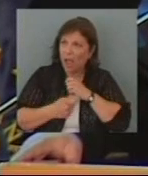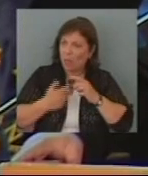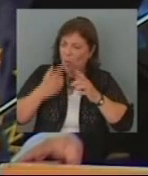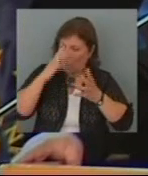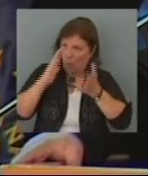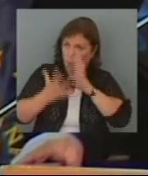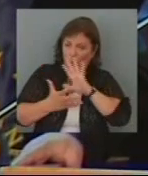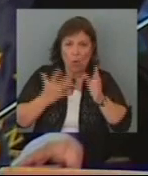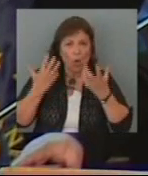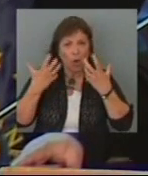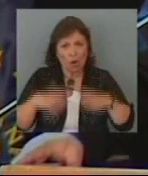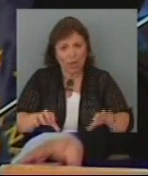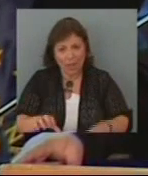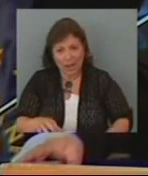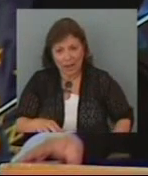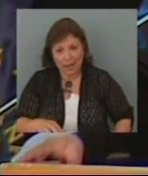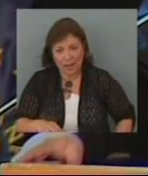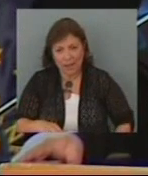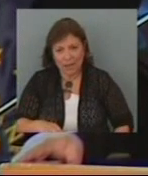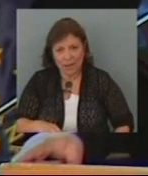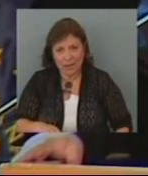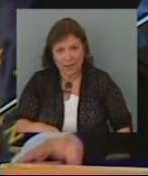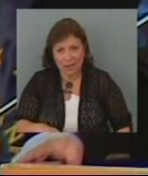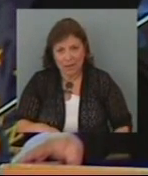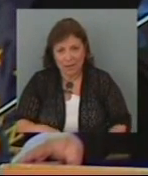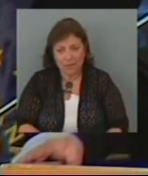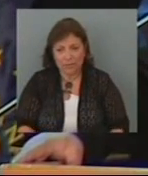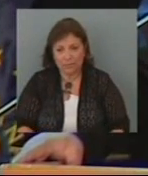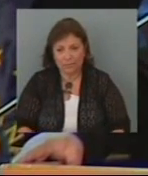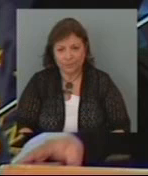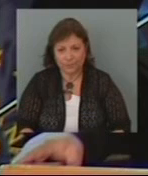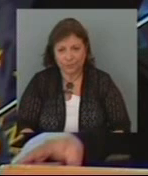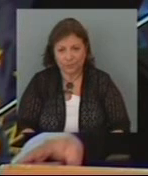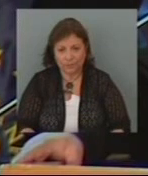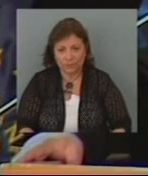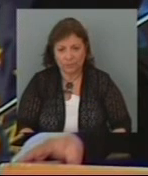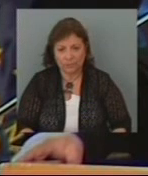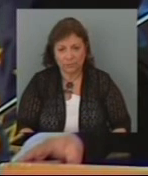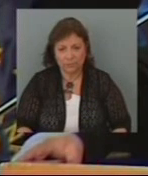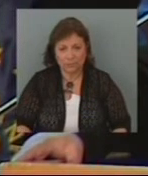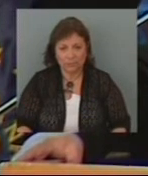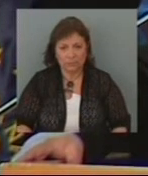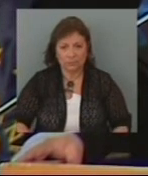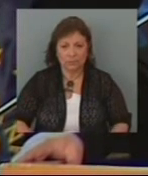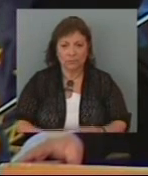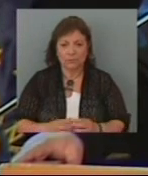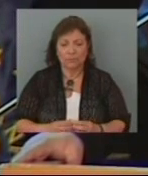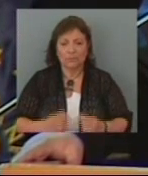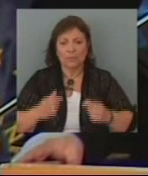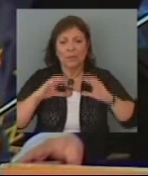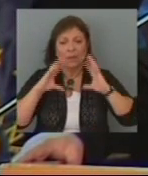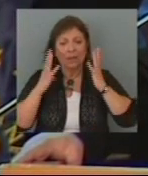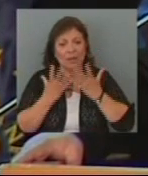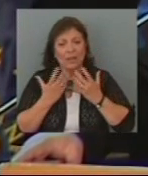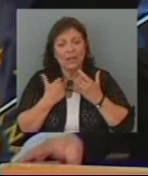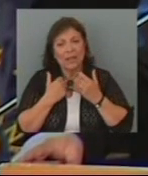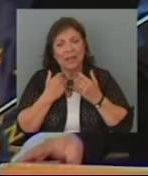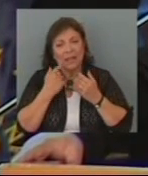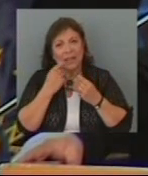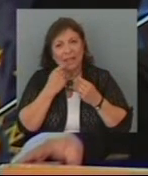de fundamento y la especulación del interés propio. Negando la